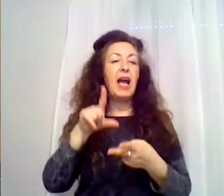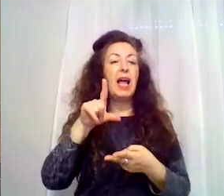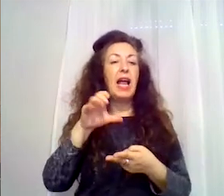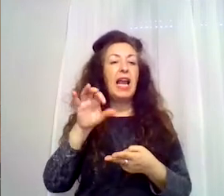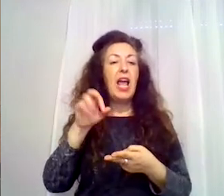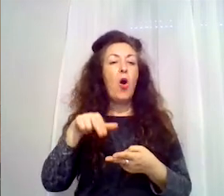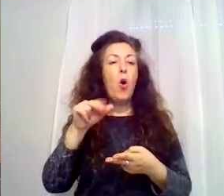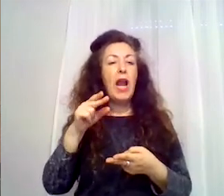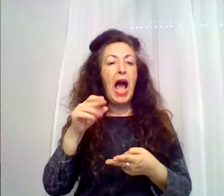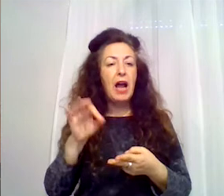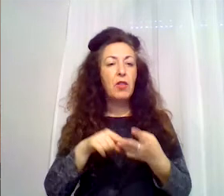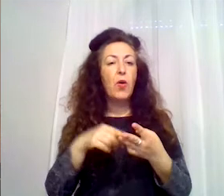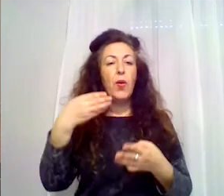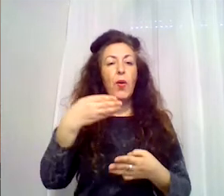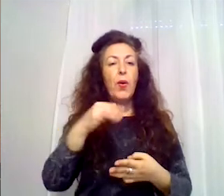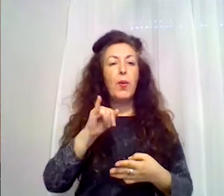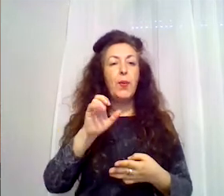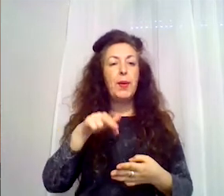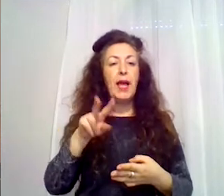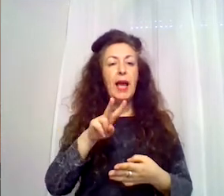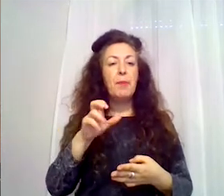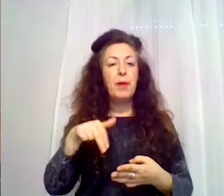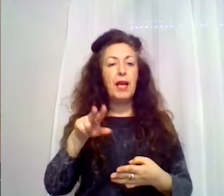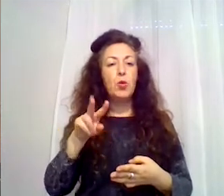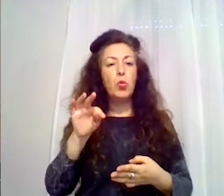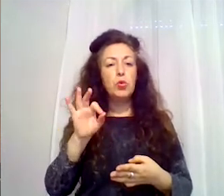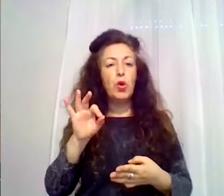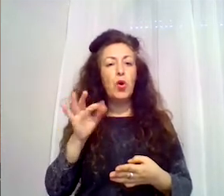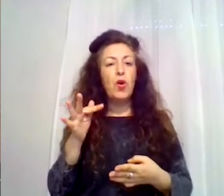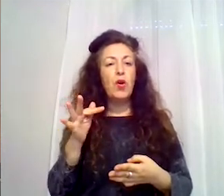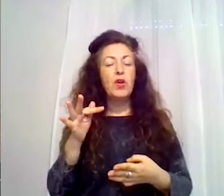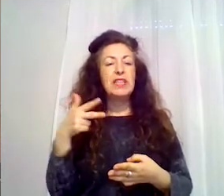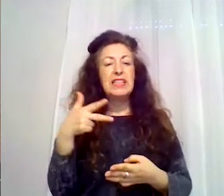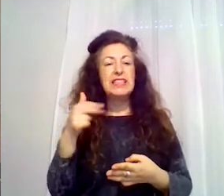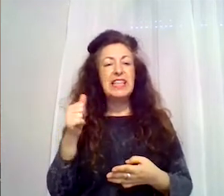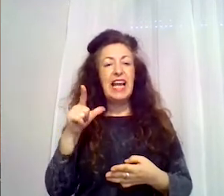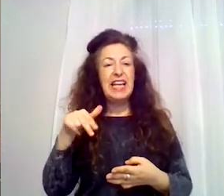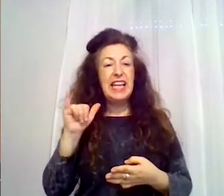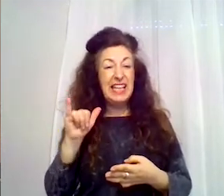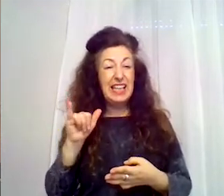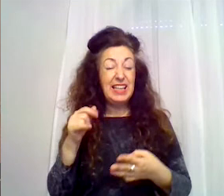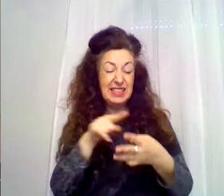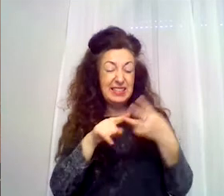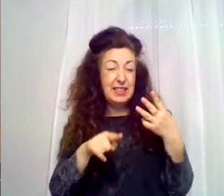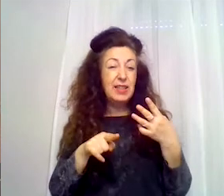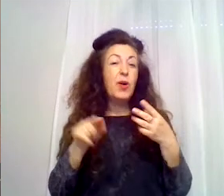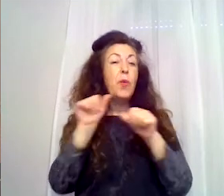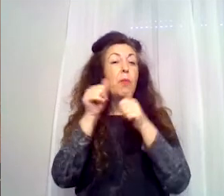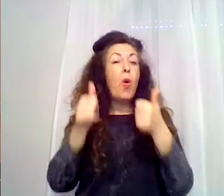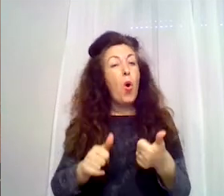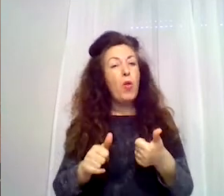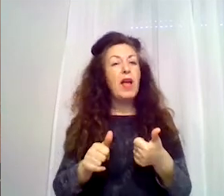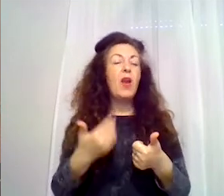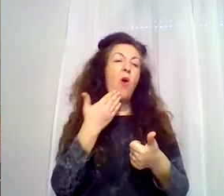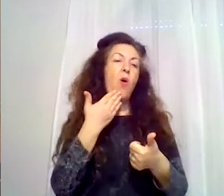boca de Marlowe, aunque luego Kidd, llevado ante los tribunales, le atribuye todo a Marlowe, dice que todas esas cosas las ha